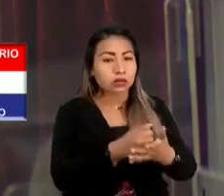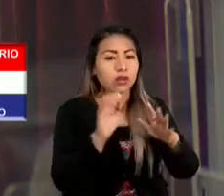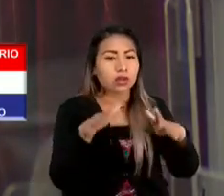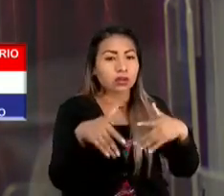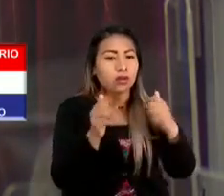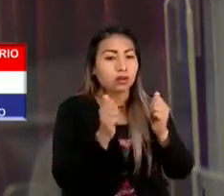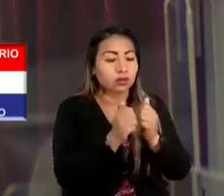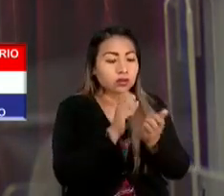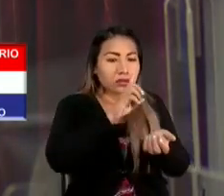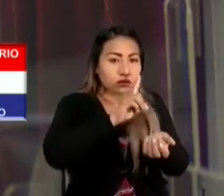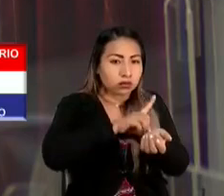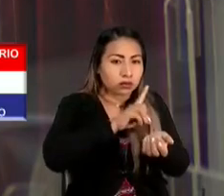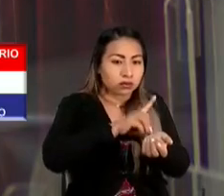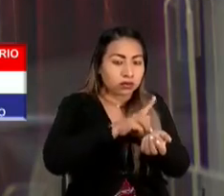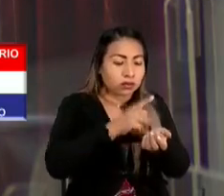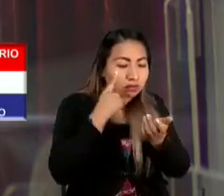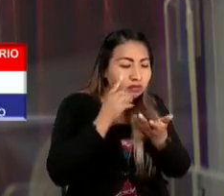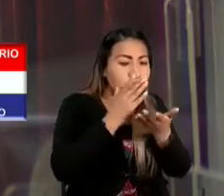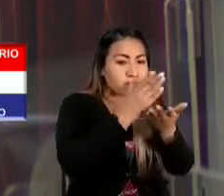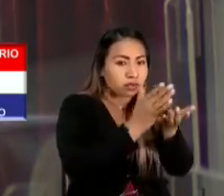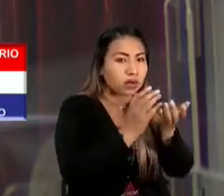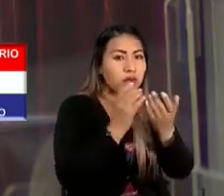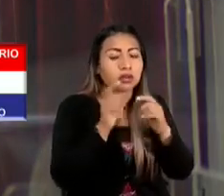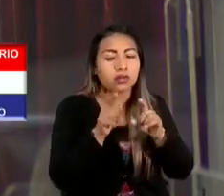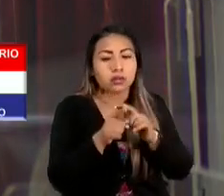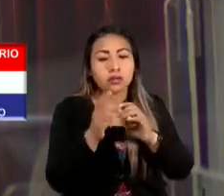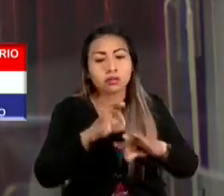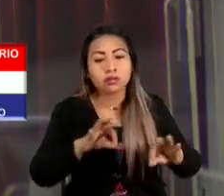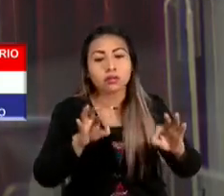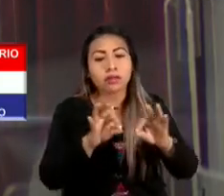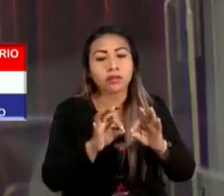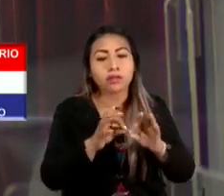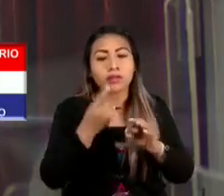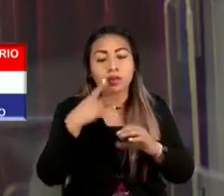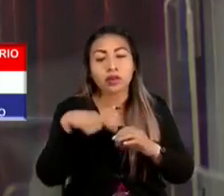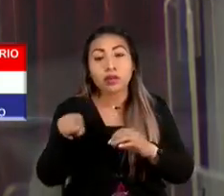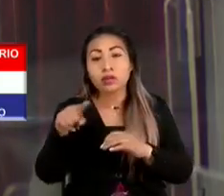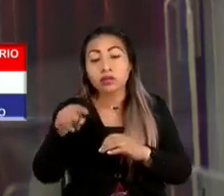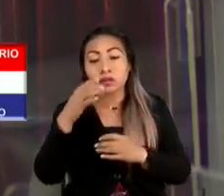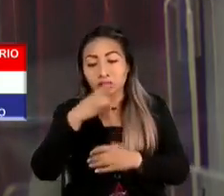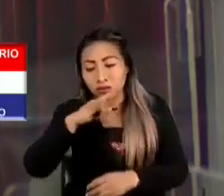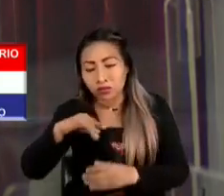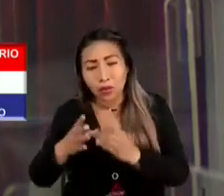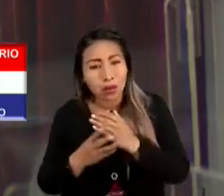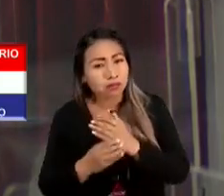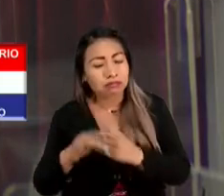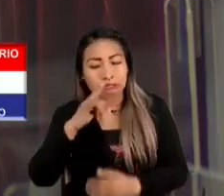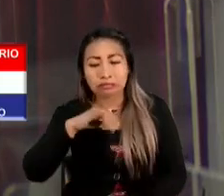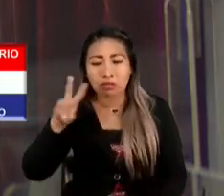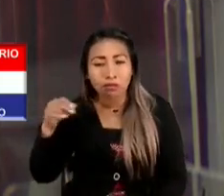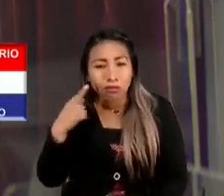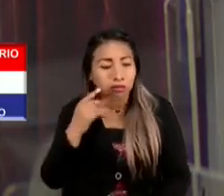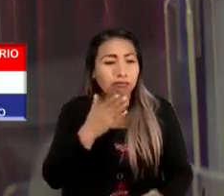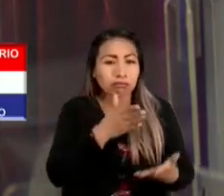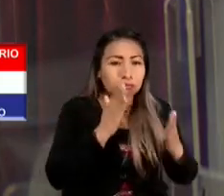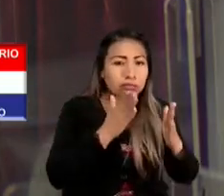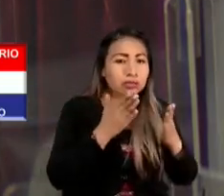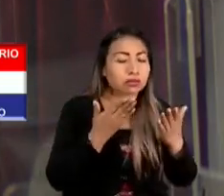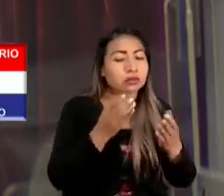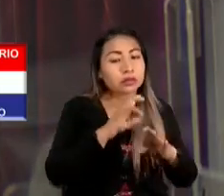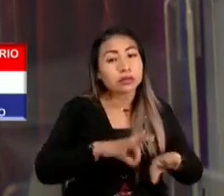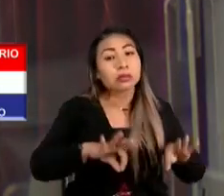se regalan cientos de hectáreas a 6 y 12 dólares, estos pobres niños no tienen atención médica. Y eso se